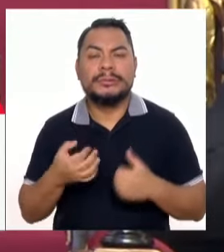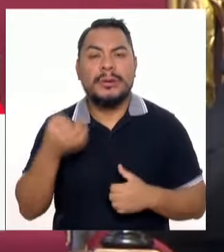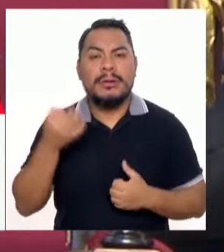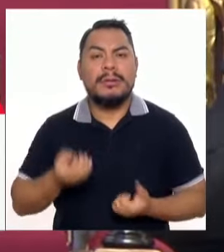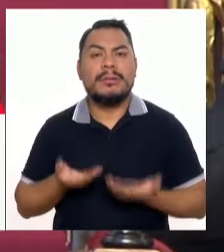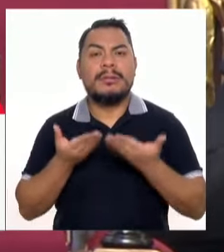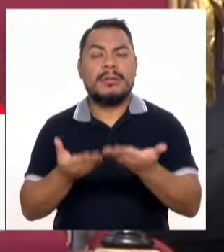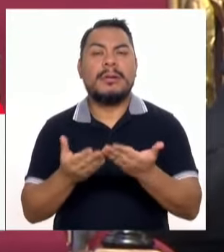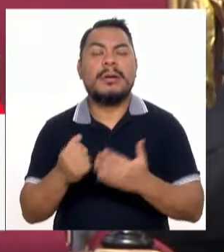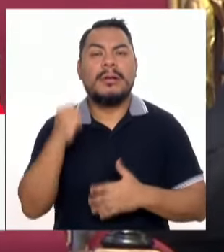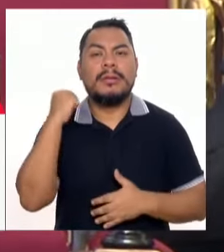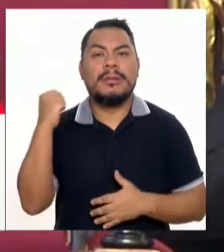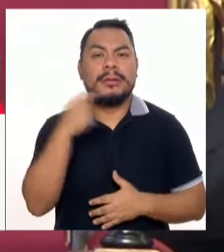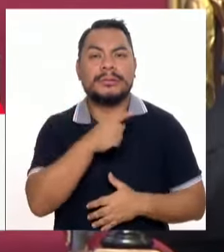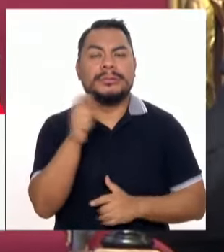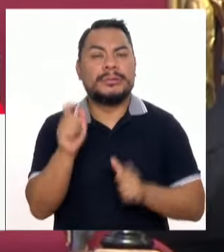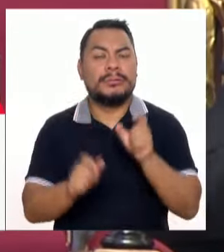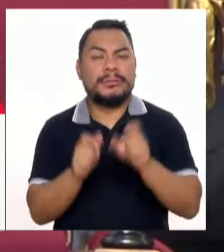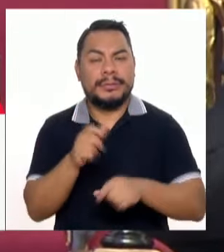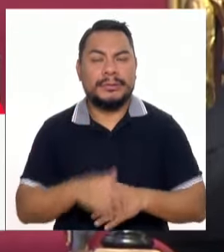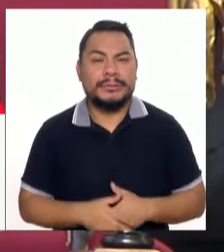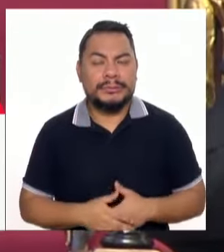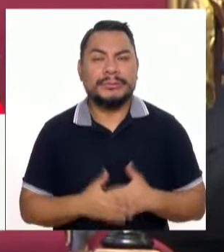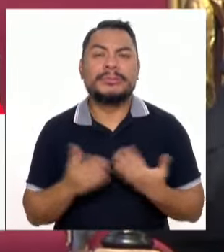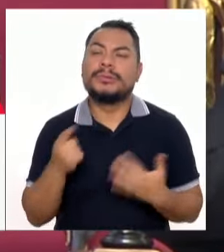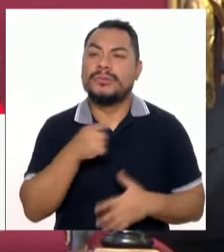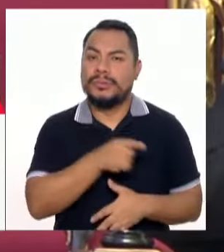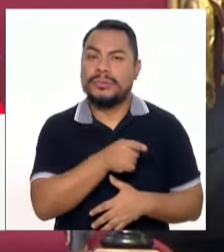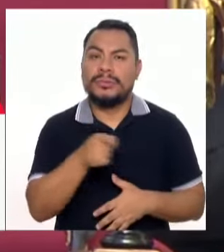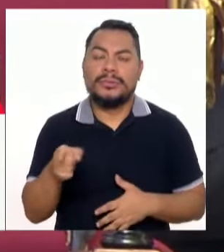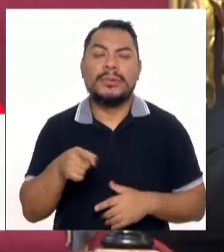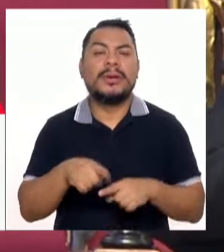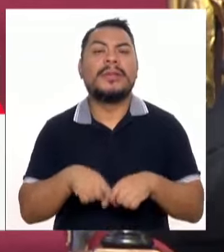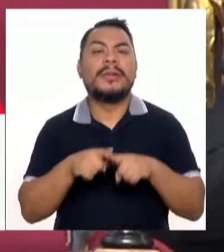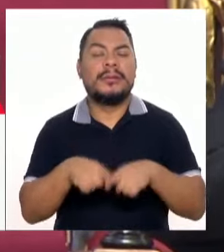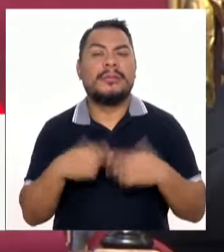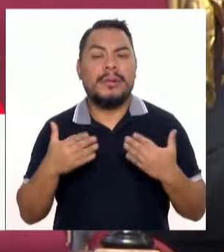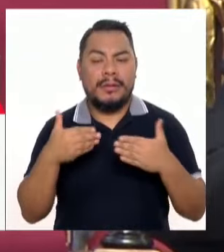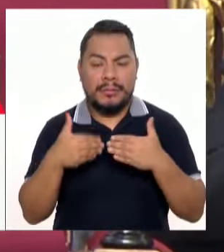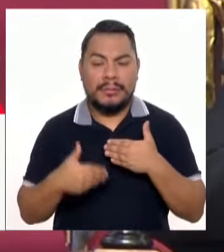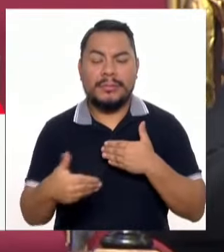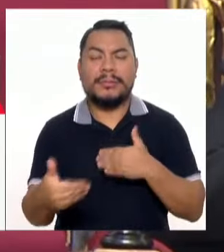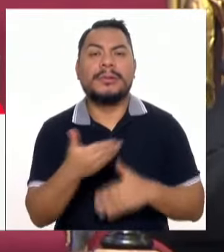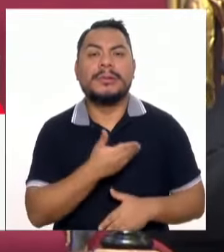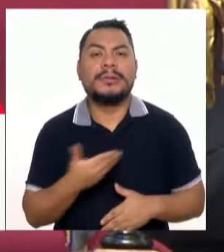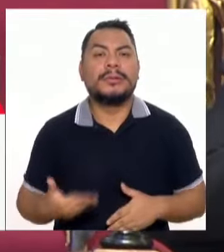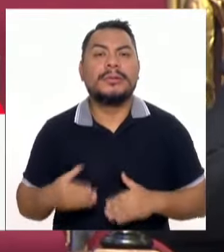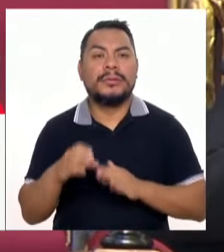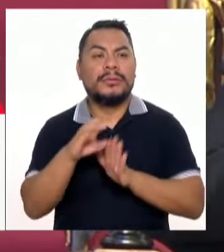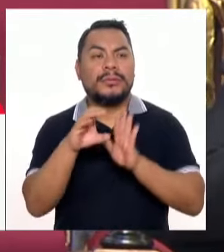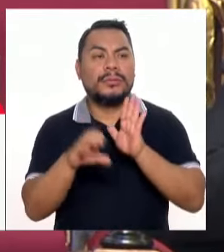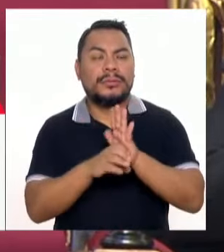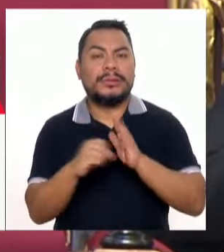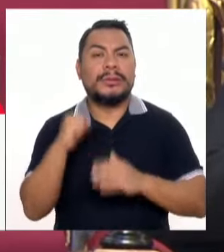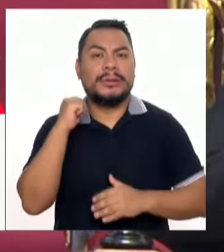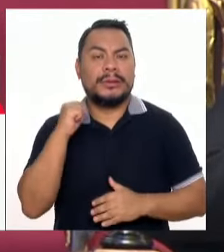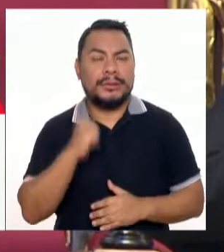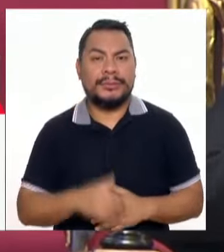garantizar los derechos de las personas. De ustedes depende la vigencia del Estado Constitucional de